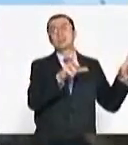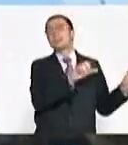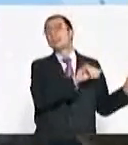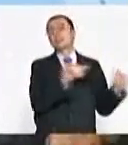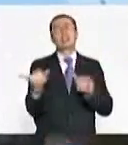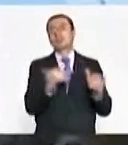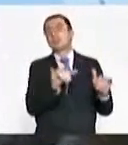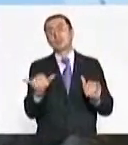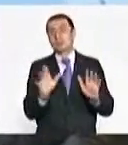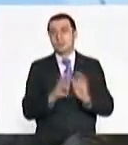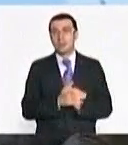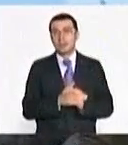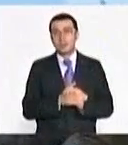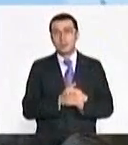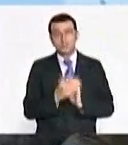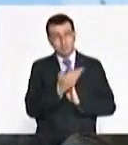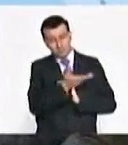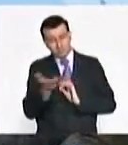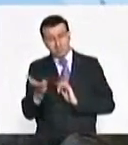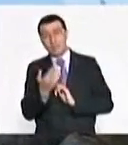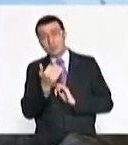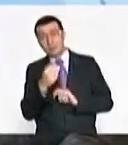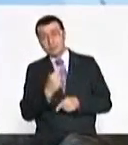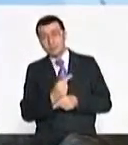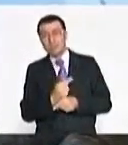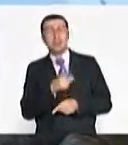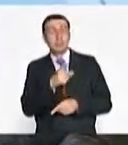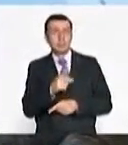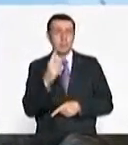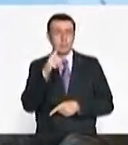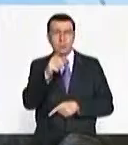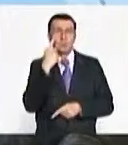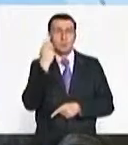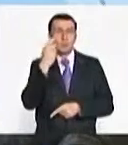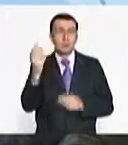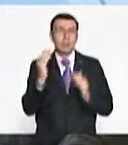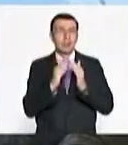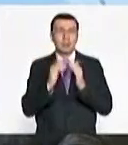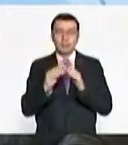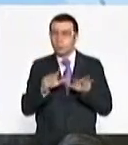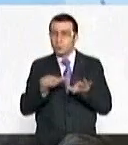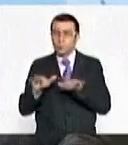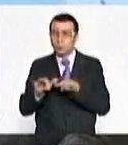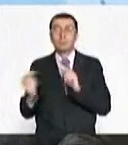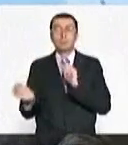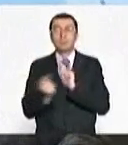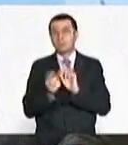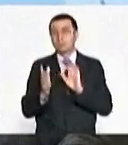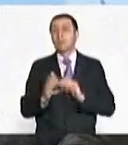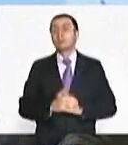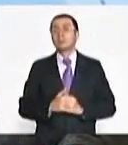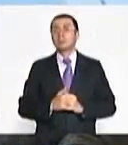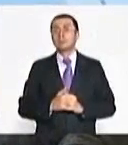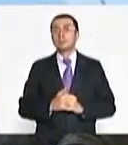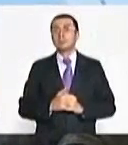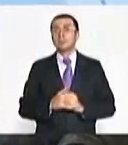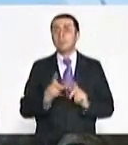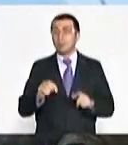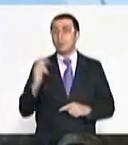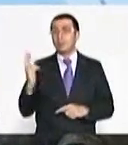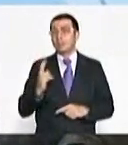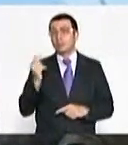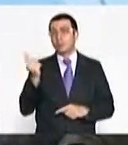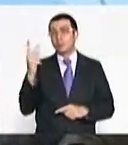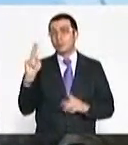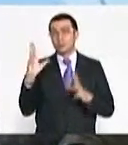está la página para que ustedes la busquen en sus casas. Les quiero dar una